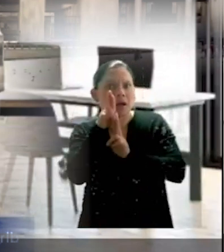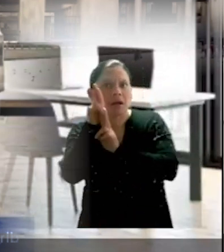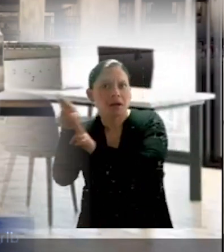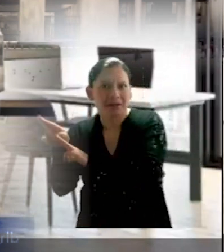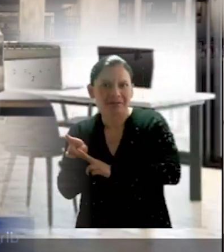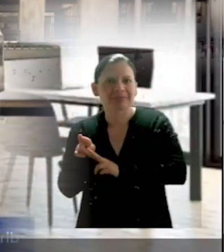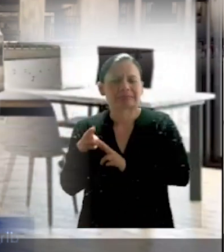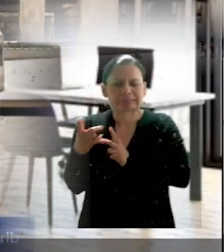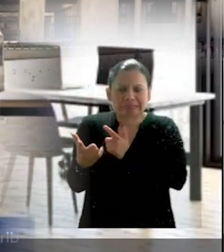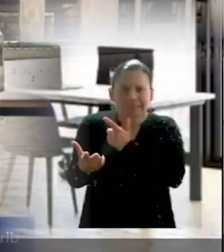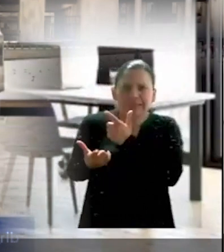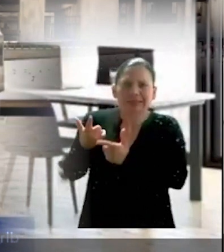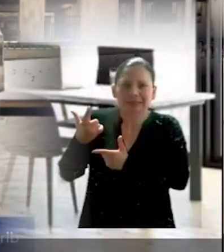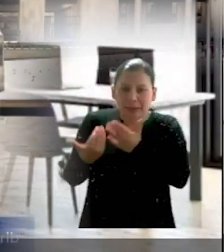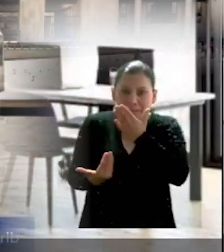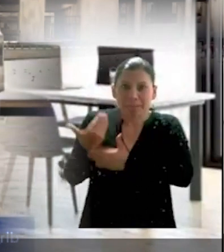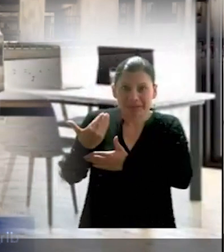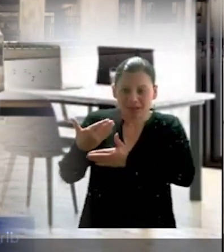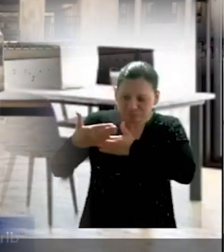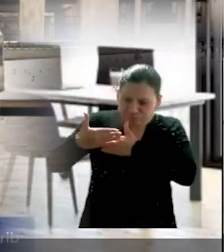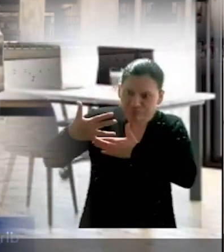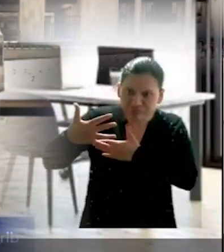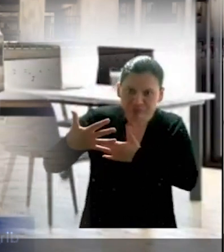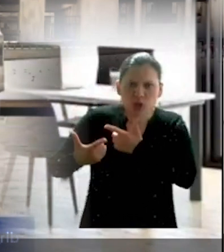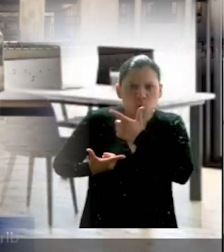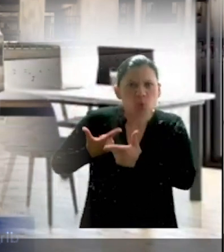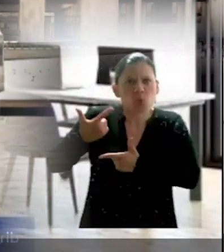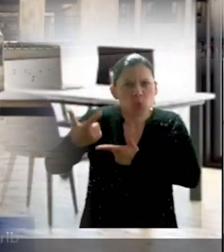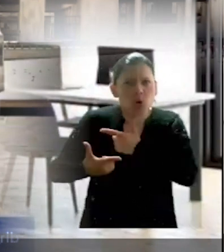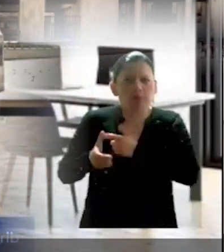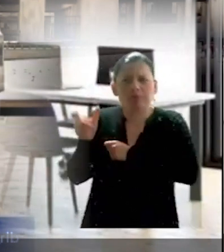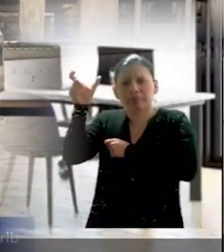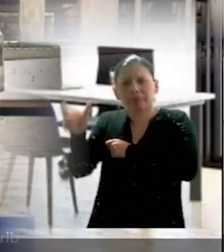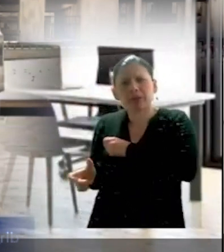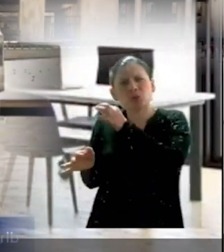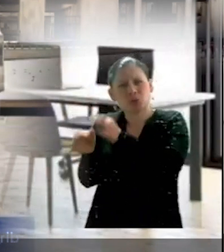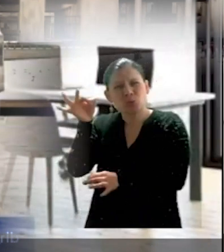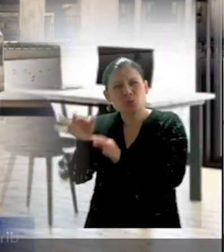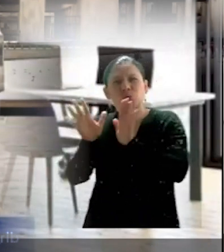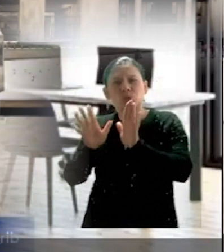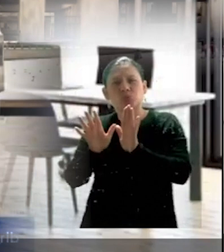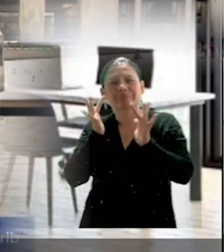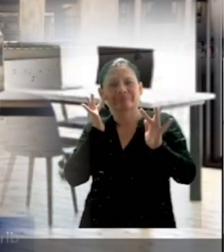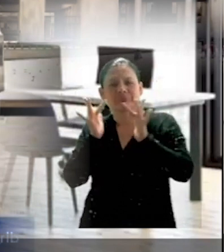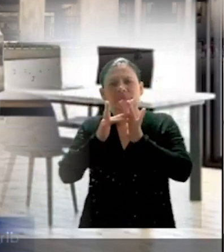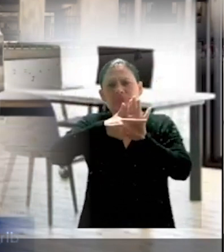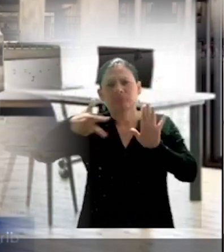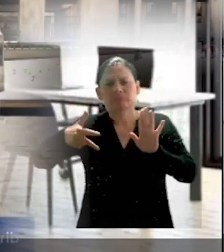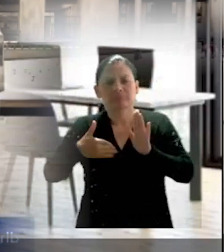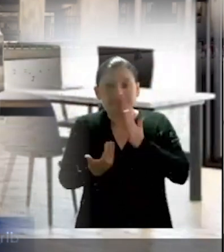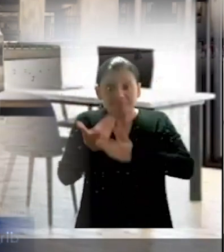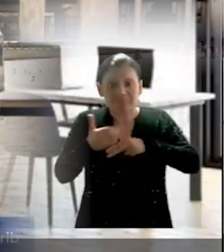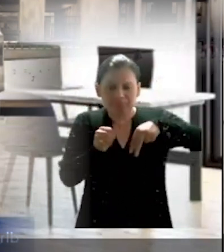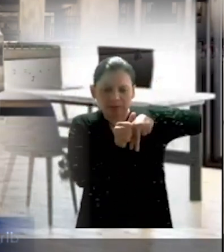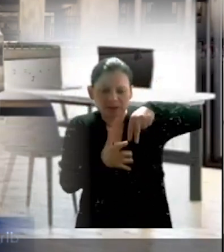el comienzo en la medida en que muchos de los jueces constitucionales al inicio no entendían la garantía de los